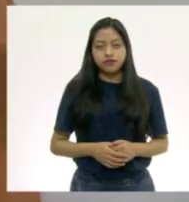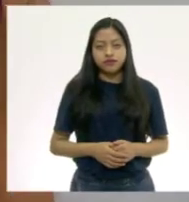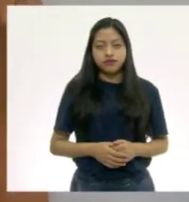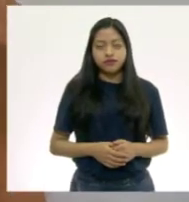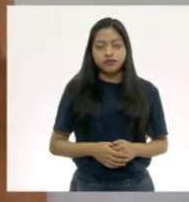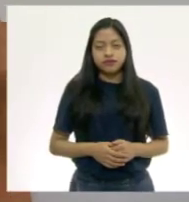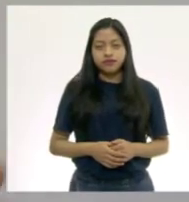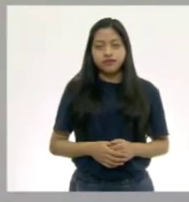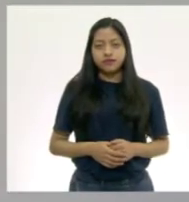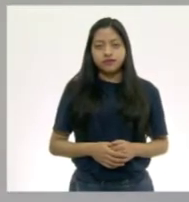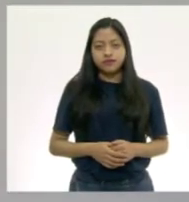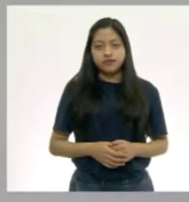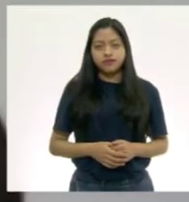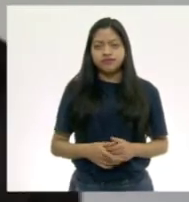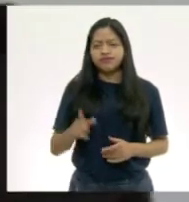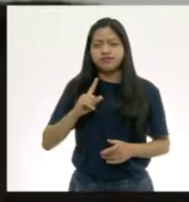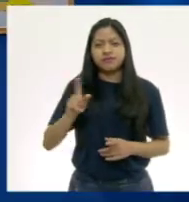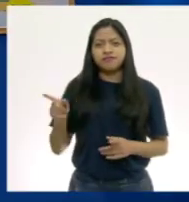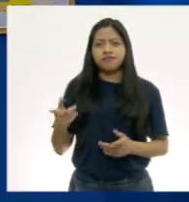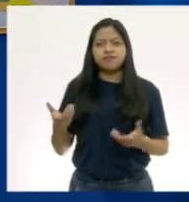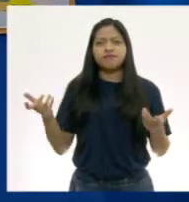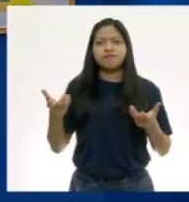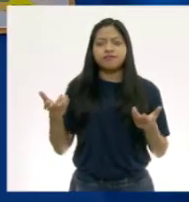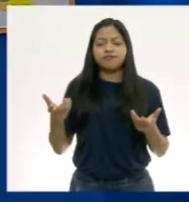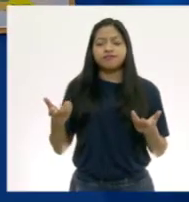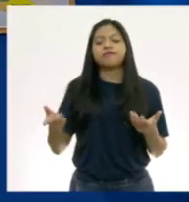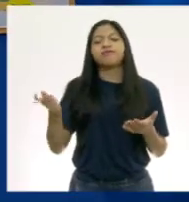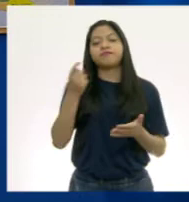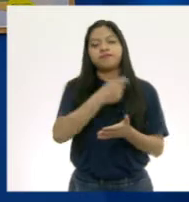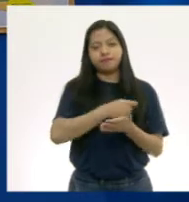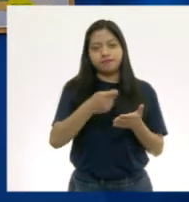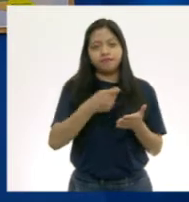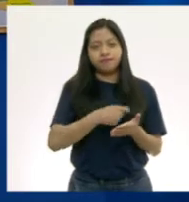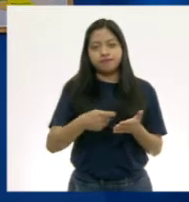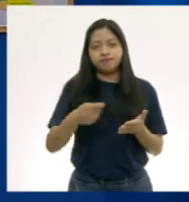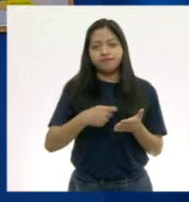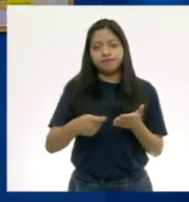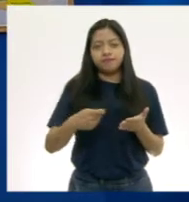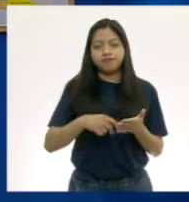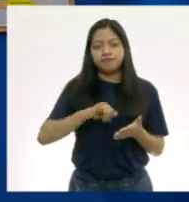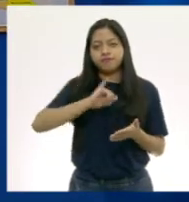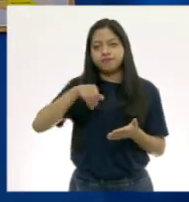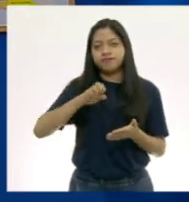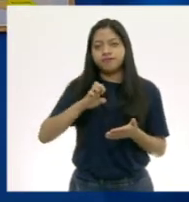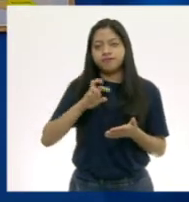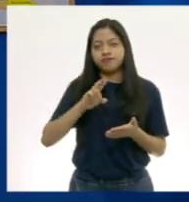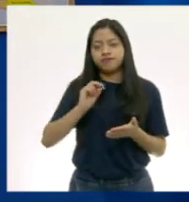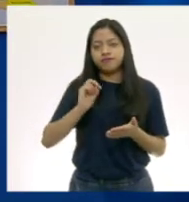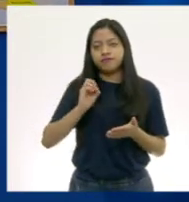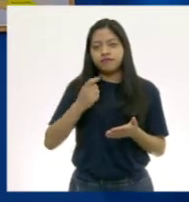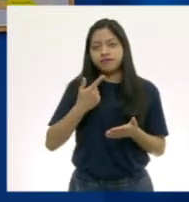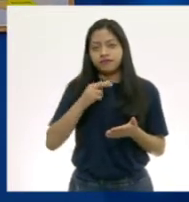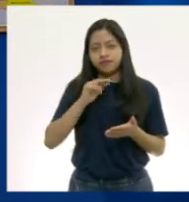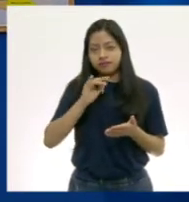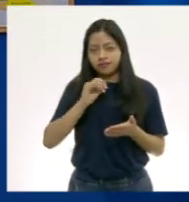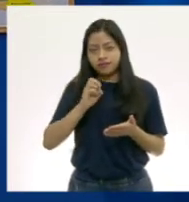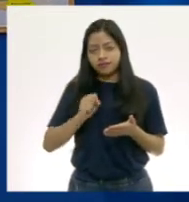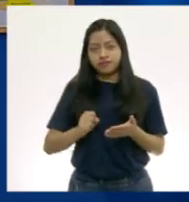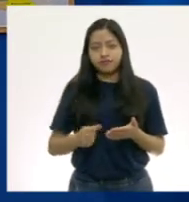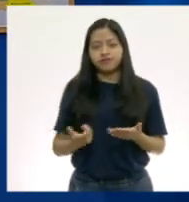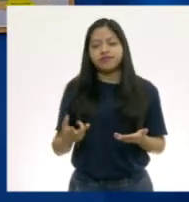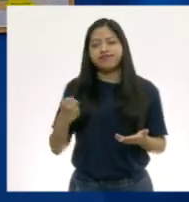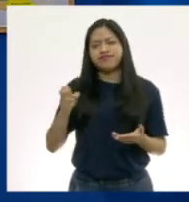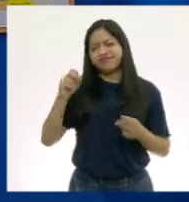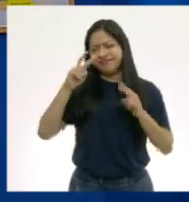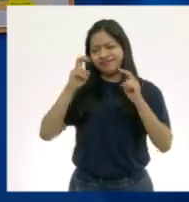Los escribanos. Que eran los encargados de escribir los jeroglíficos, que eran un tema complicado de aprender. Ujú.